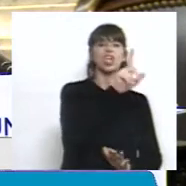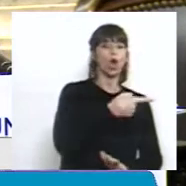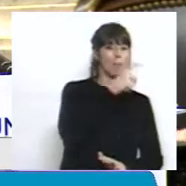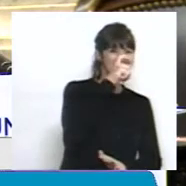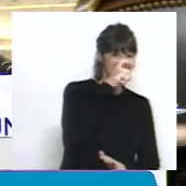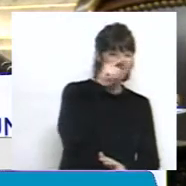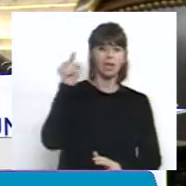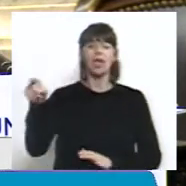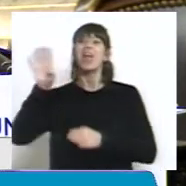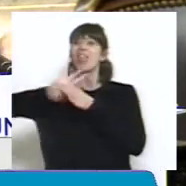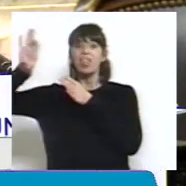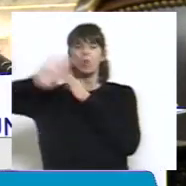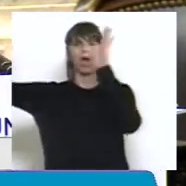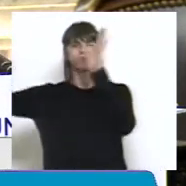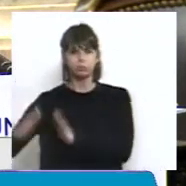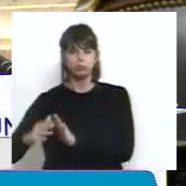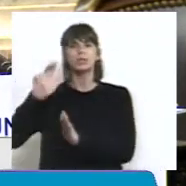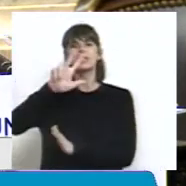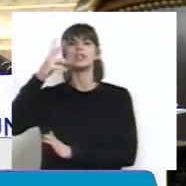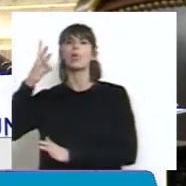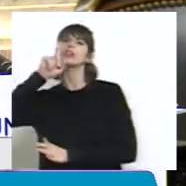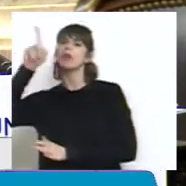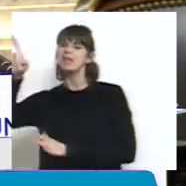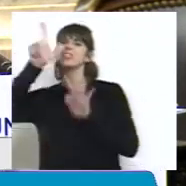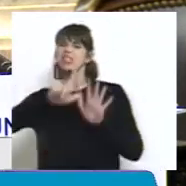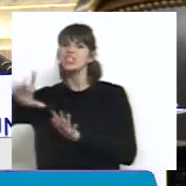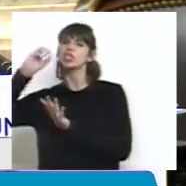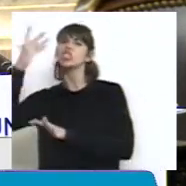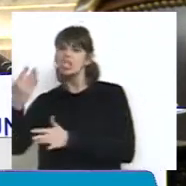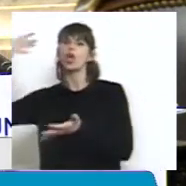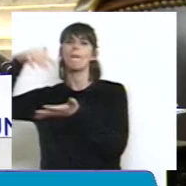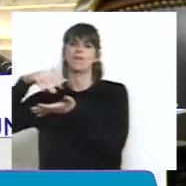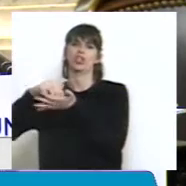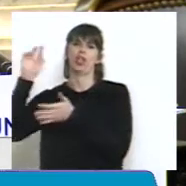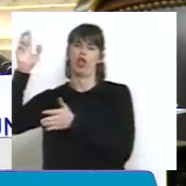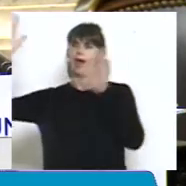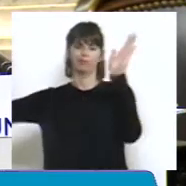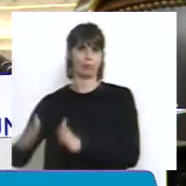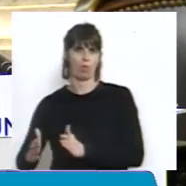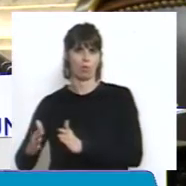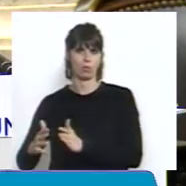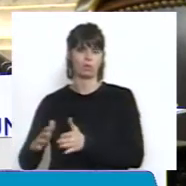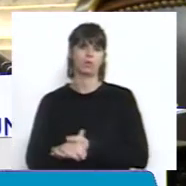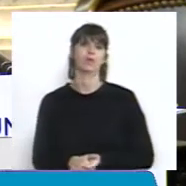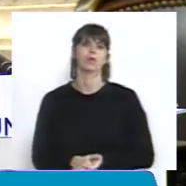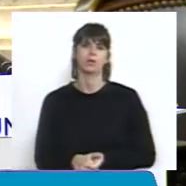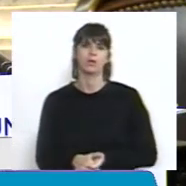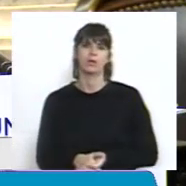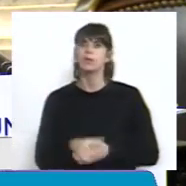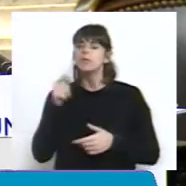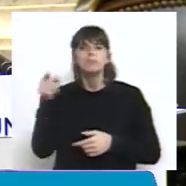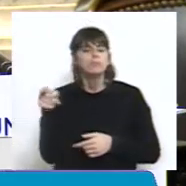en el mismo periodo se redujo en 34.705 millones de dólares. Esto ha